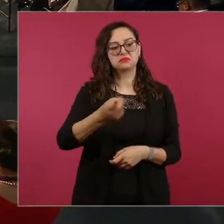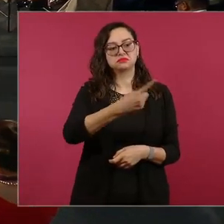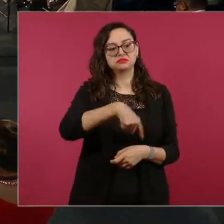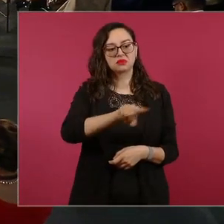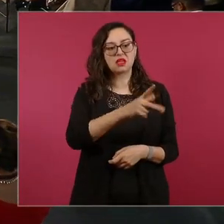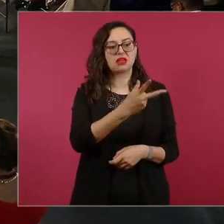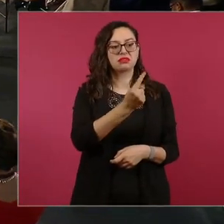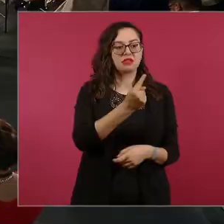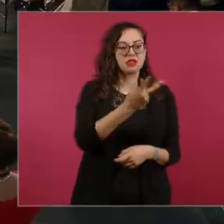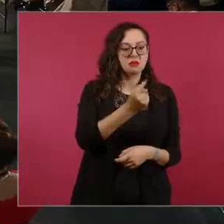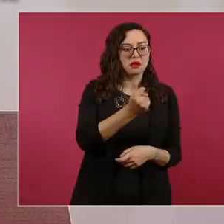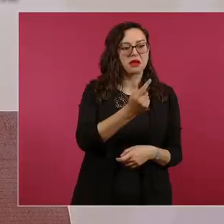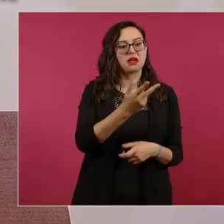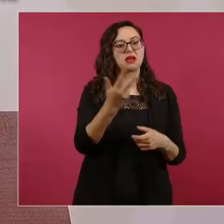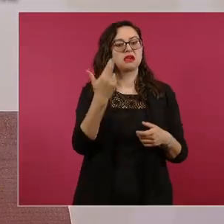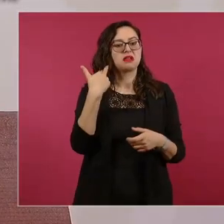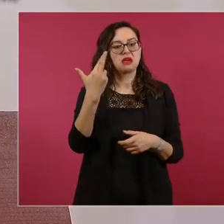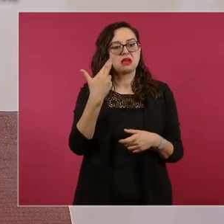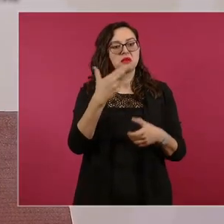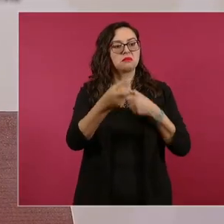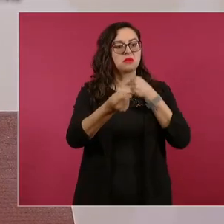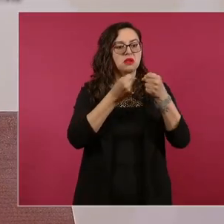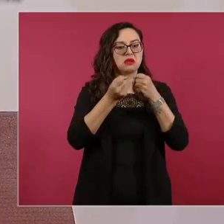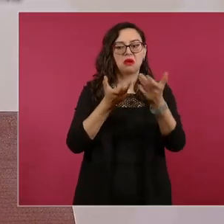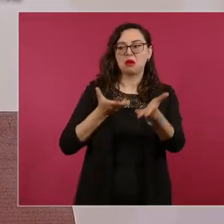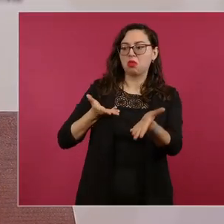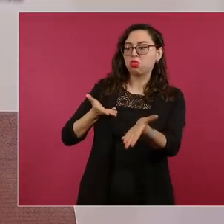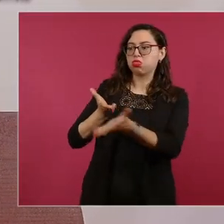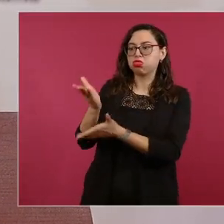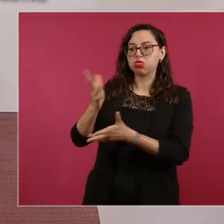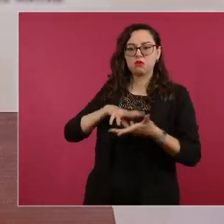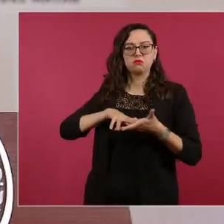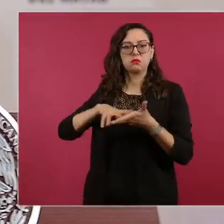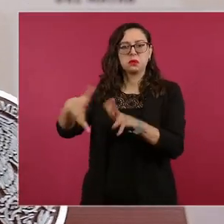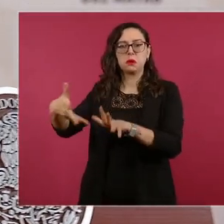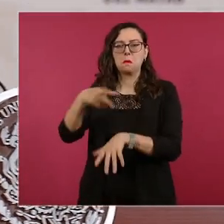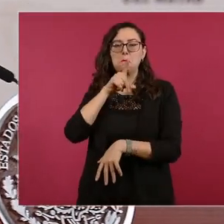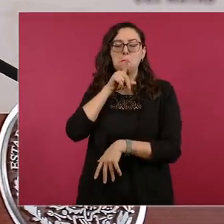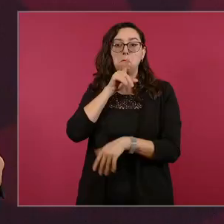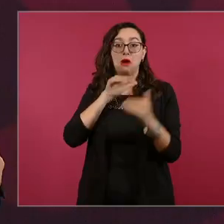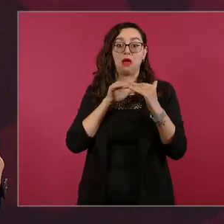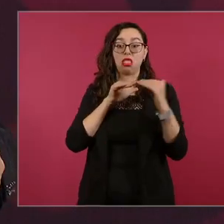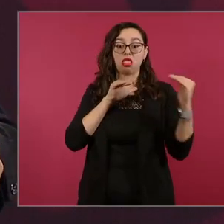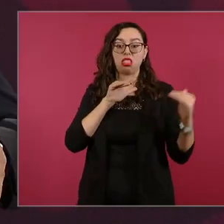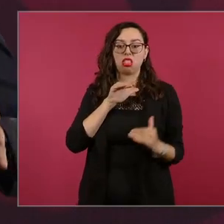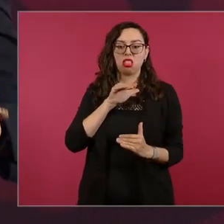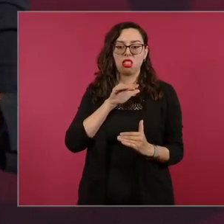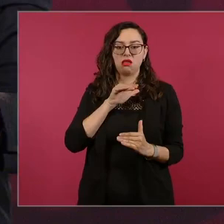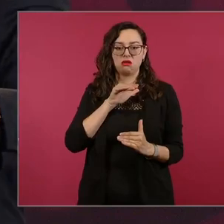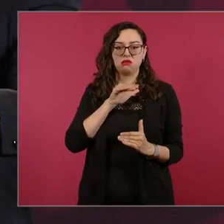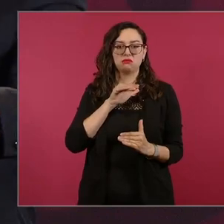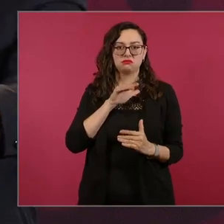con honrosas excepciones. Acuérdense, cuando